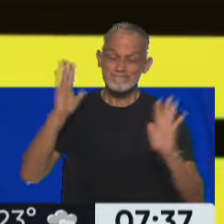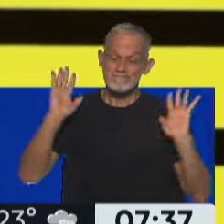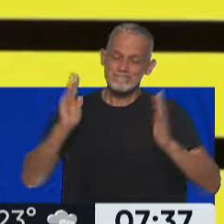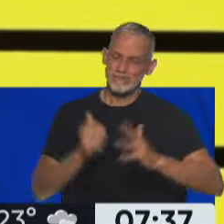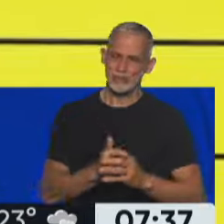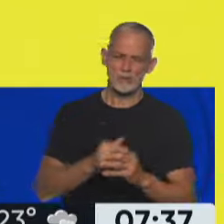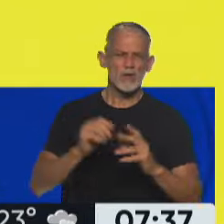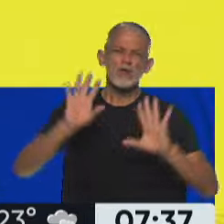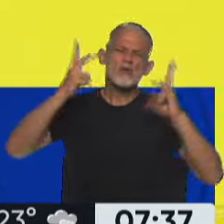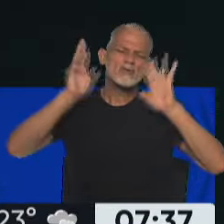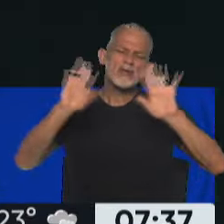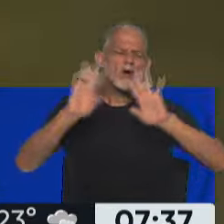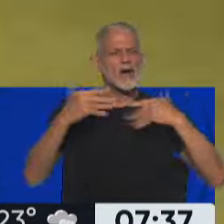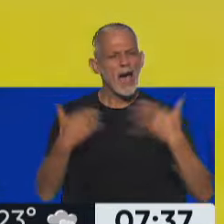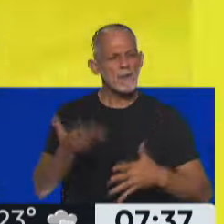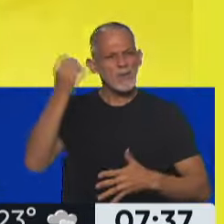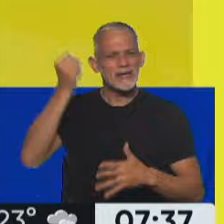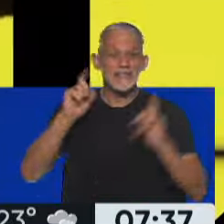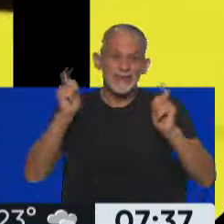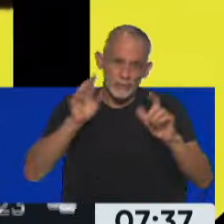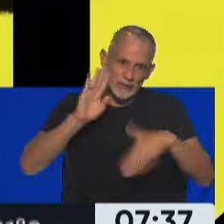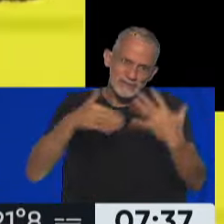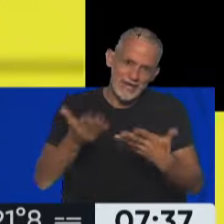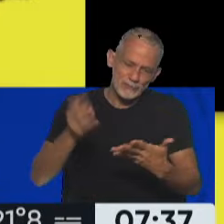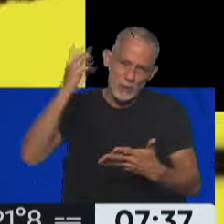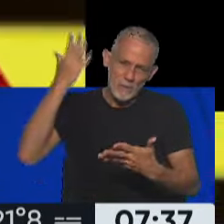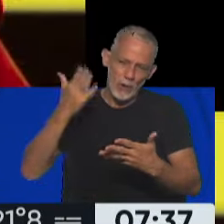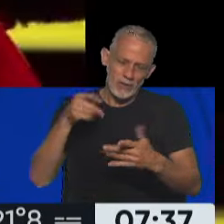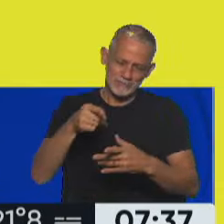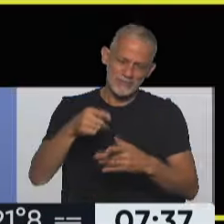se molesten, aprovechen, disfruten de sexo es la moda con ella para la pausa.